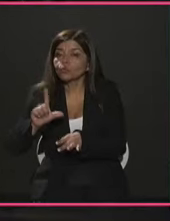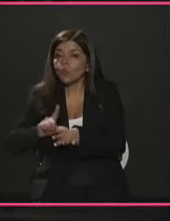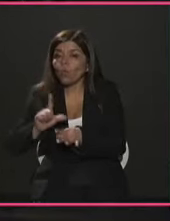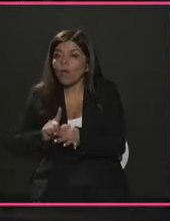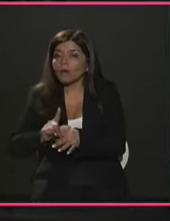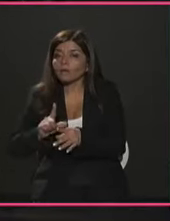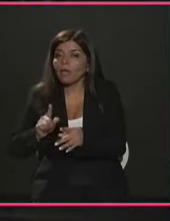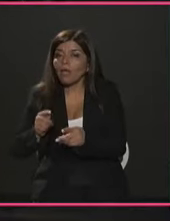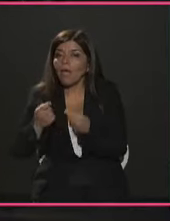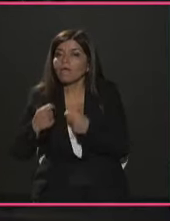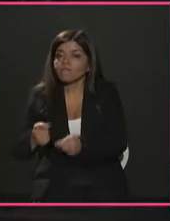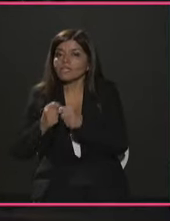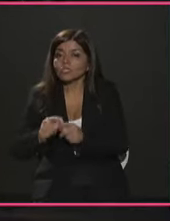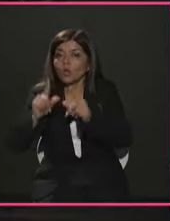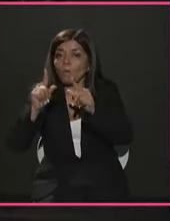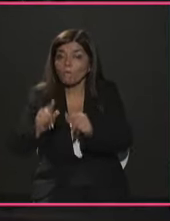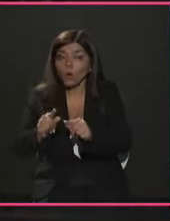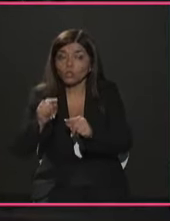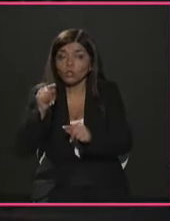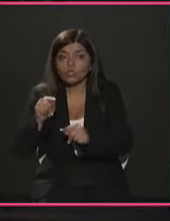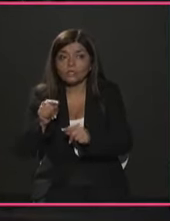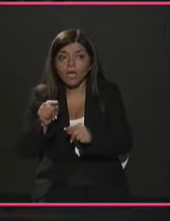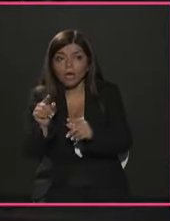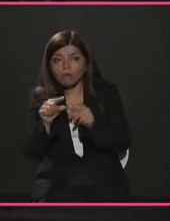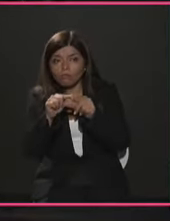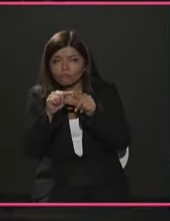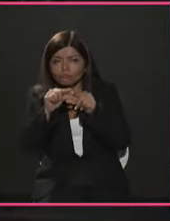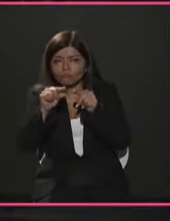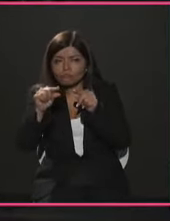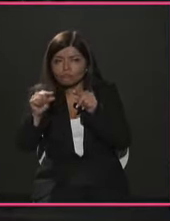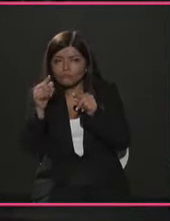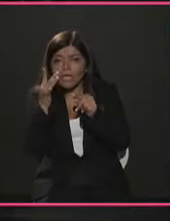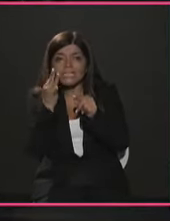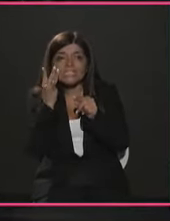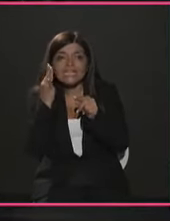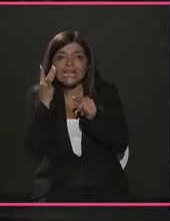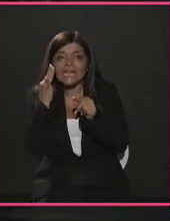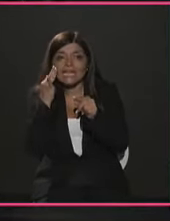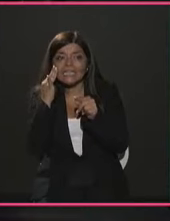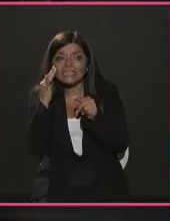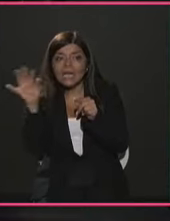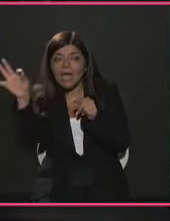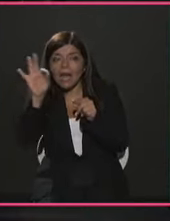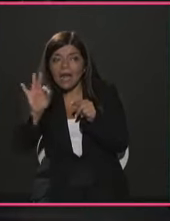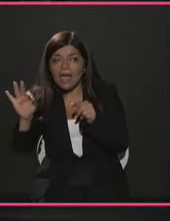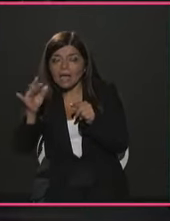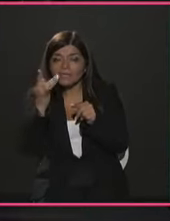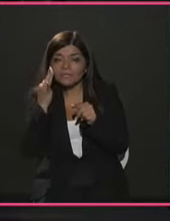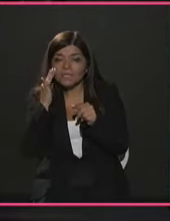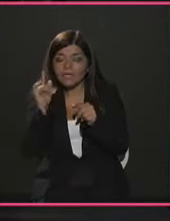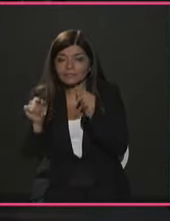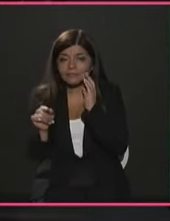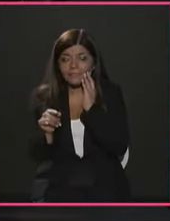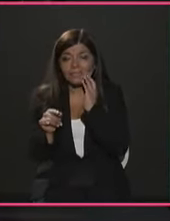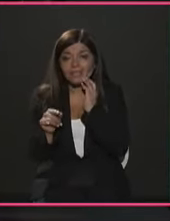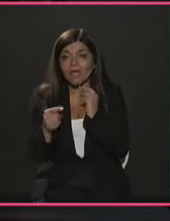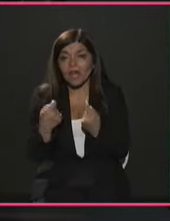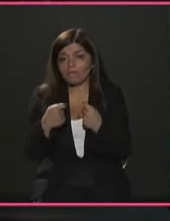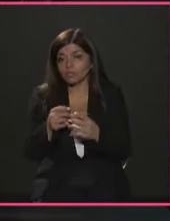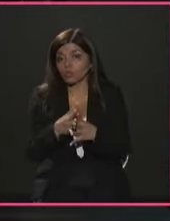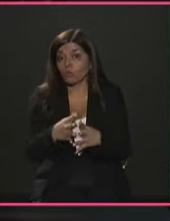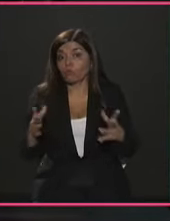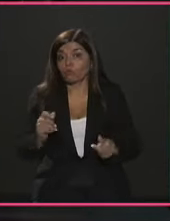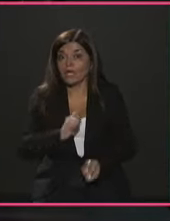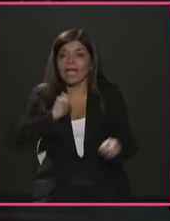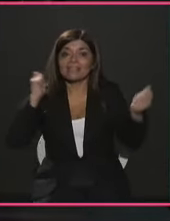poca inversión históricamente es una línea punteada Celeste que ustedes apenas alcanzan a ver eh en el gráfico de arriba la inversión proyectada podría ser gigantesca